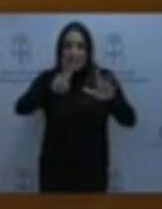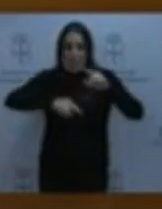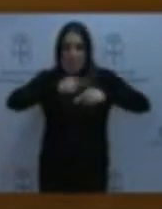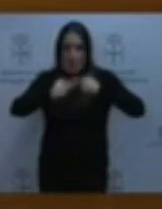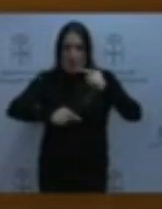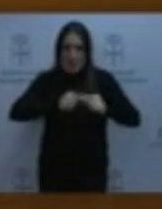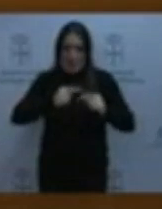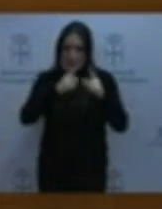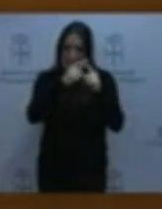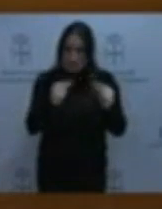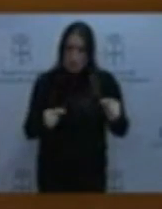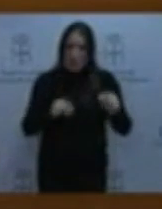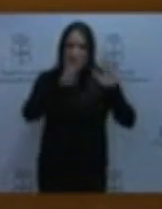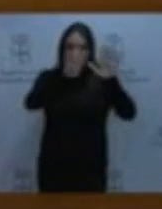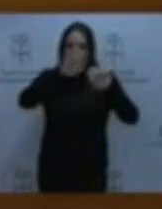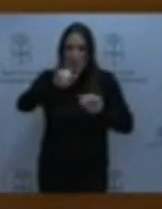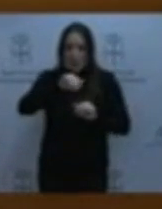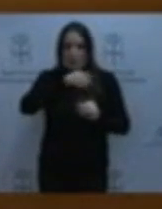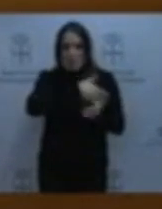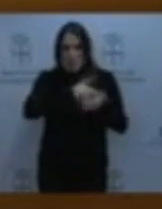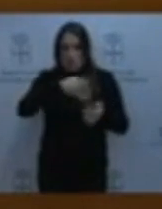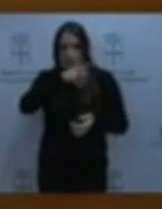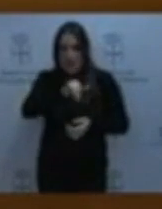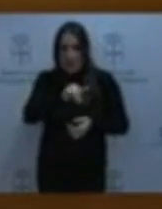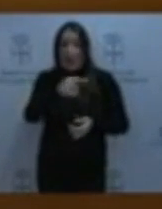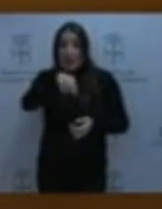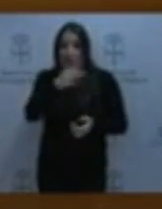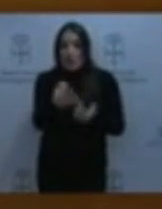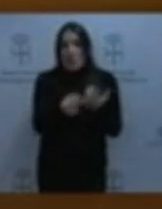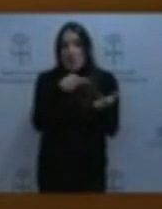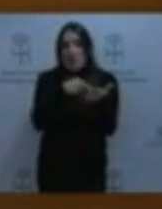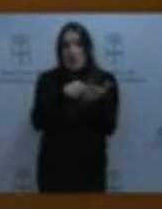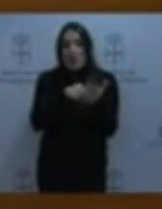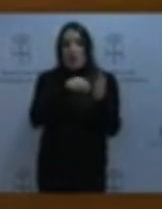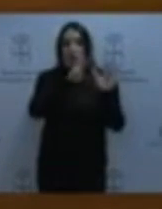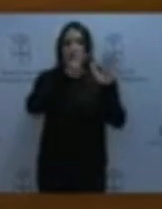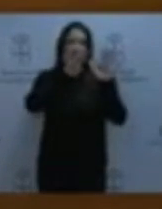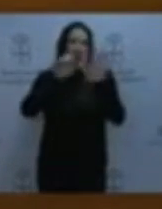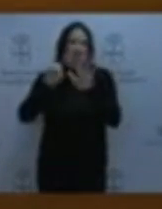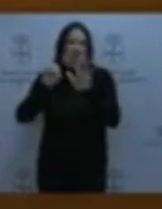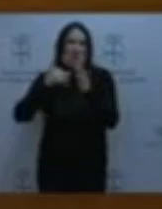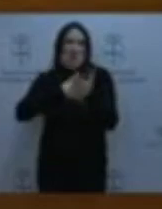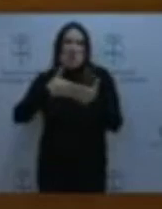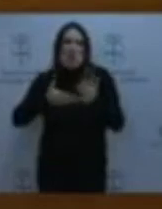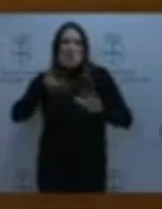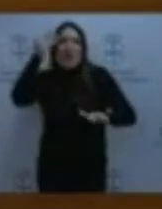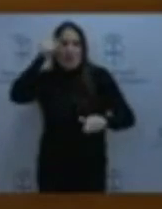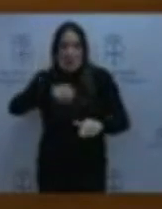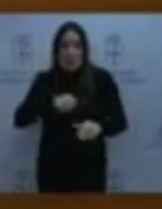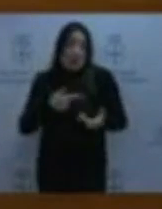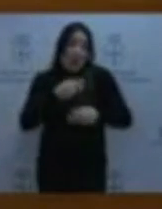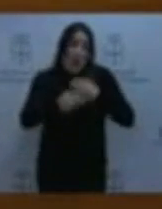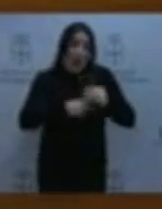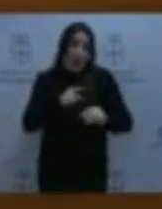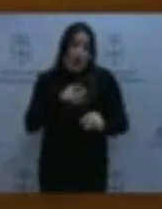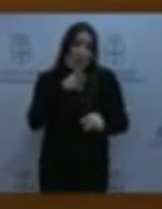familias asturianas concentran 8.000 millones, que deberían tributar del orden de 200 y pico millones aquí. No lo van a hacer porque la previsión es de 22, supongo que es que no